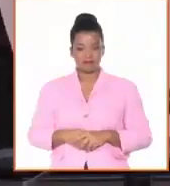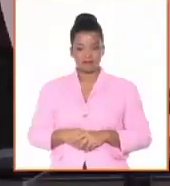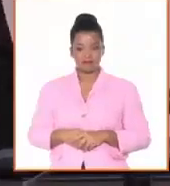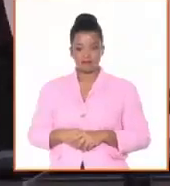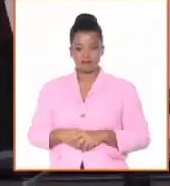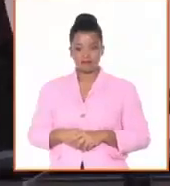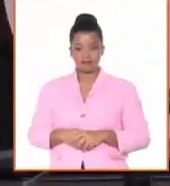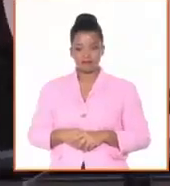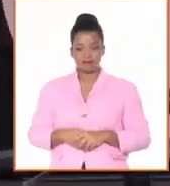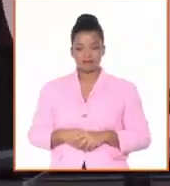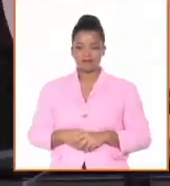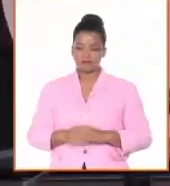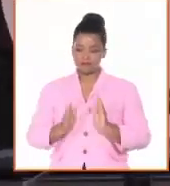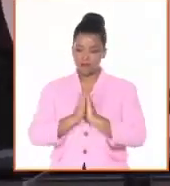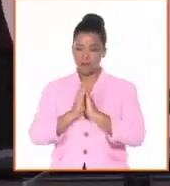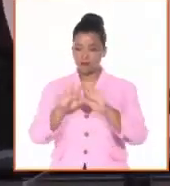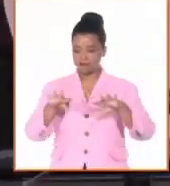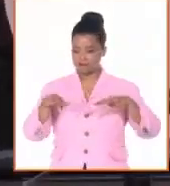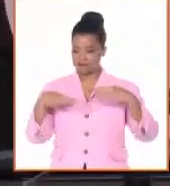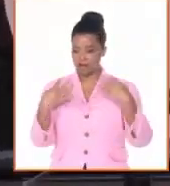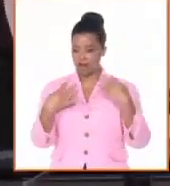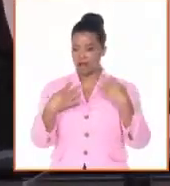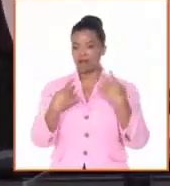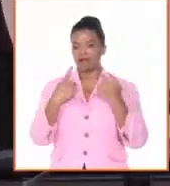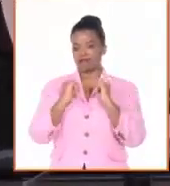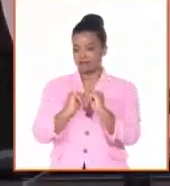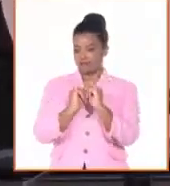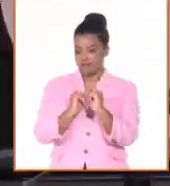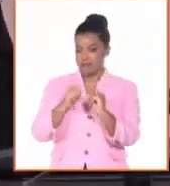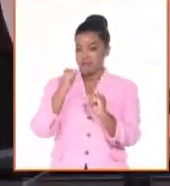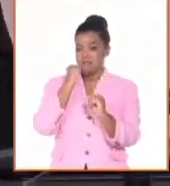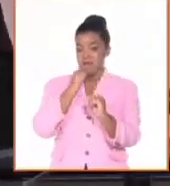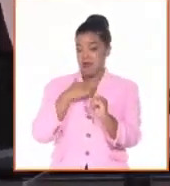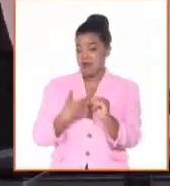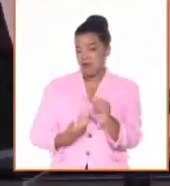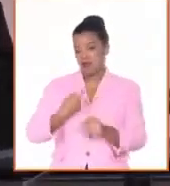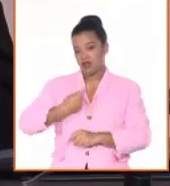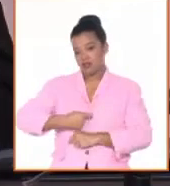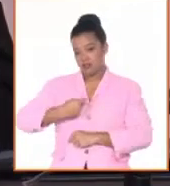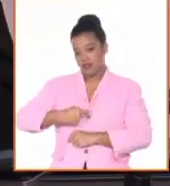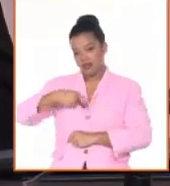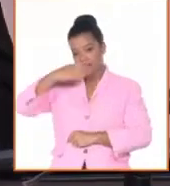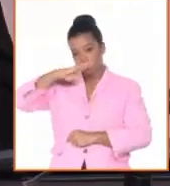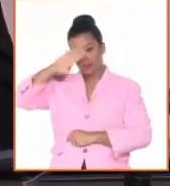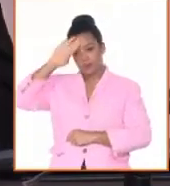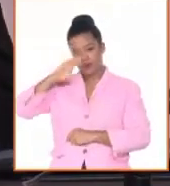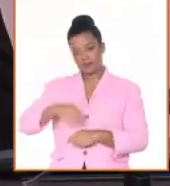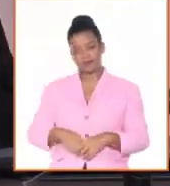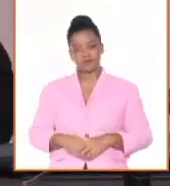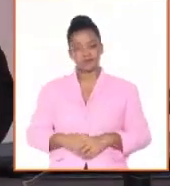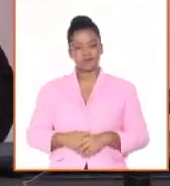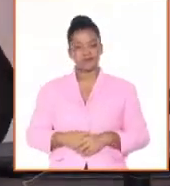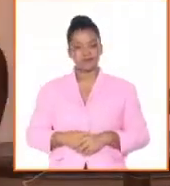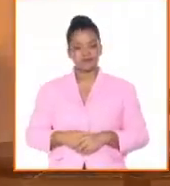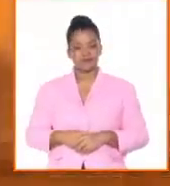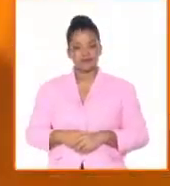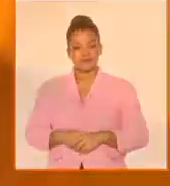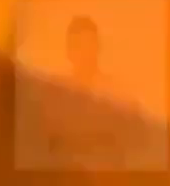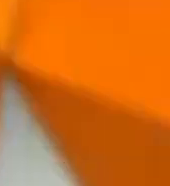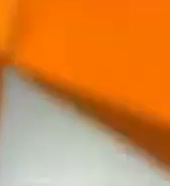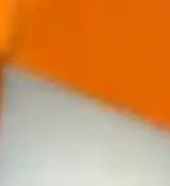Les propongo que nos acompañen para saber más de lo que está sucediendo en nuestras notarías y registros en todo el país